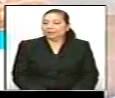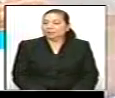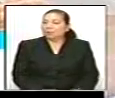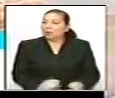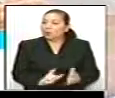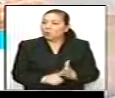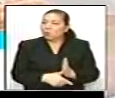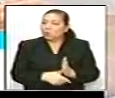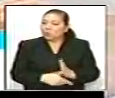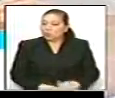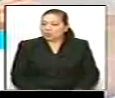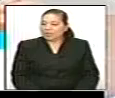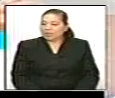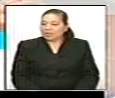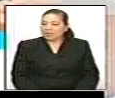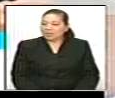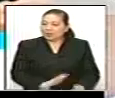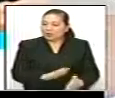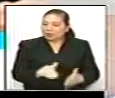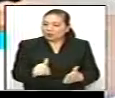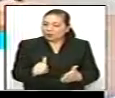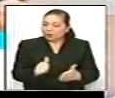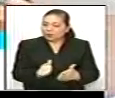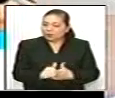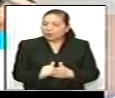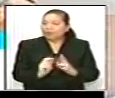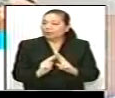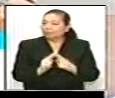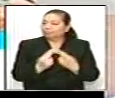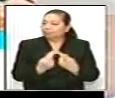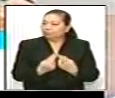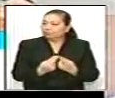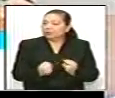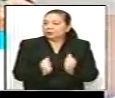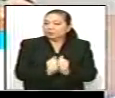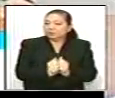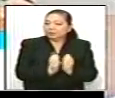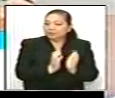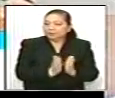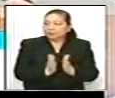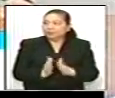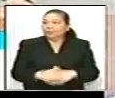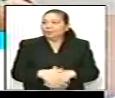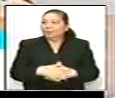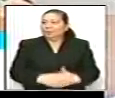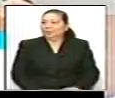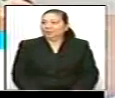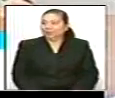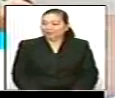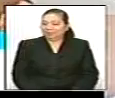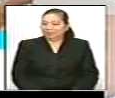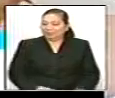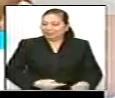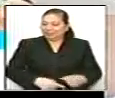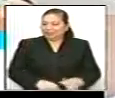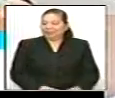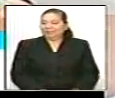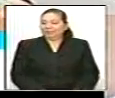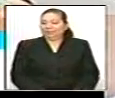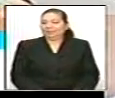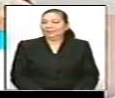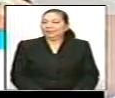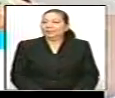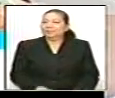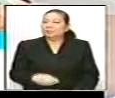Luego, otro punto es las reuniones de coordinación que se vienen realizando con la Mancomunidad de Lima